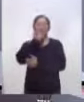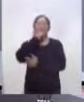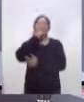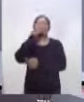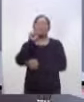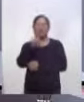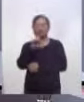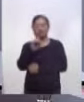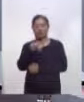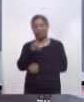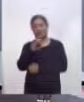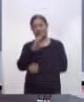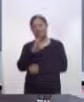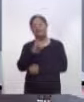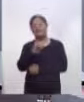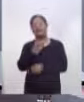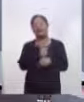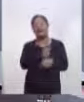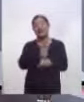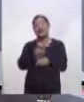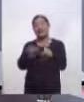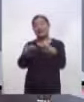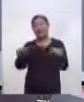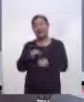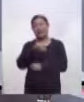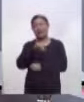Sonic en la Sala de Cine Miguel en el IRA